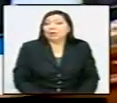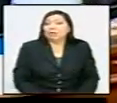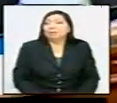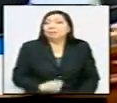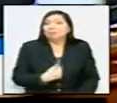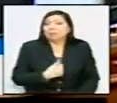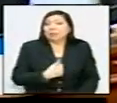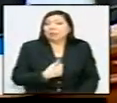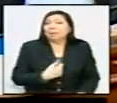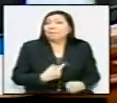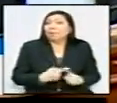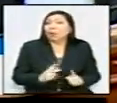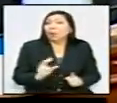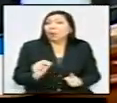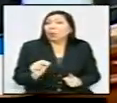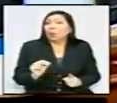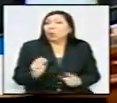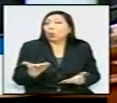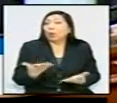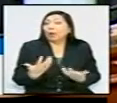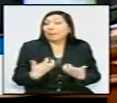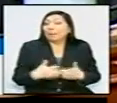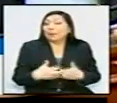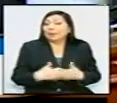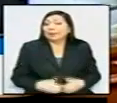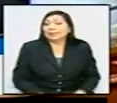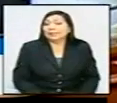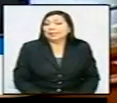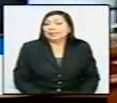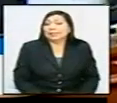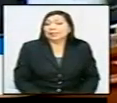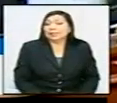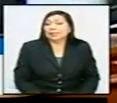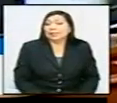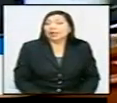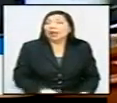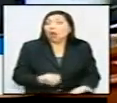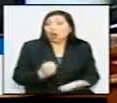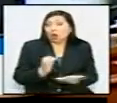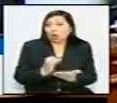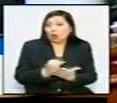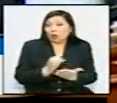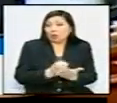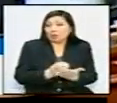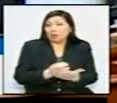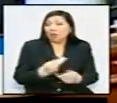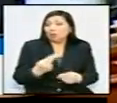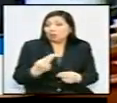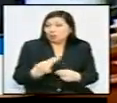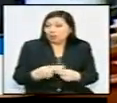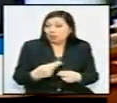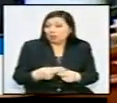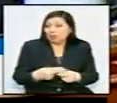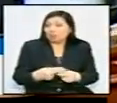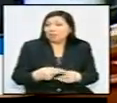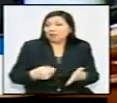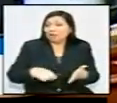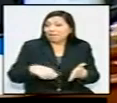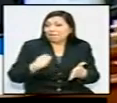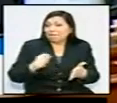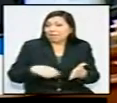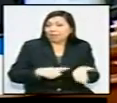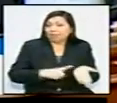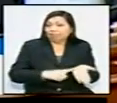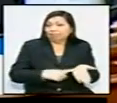fue arrendado por mí, sino por una empresa. El contrato, si aparece el nombre, la firma, la